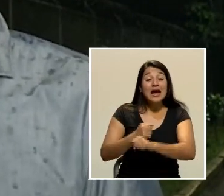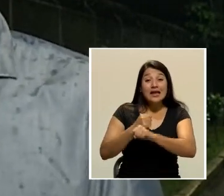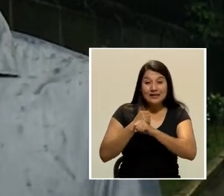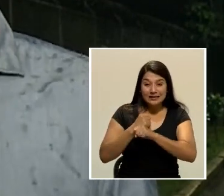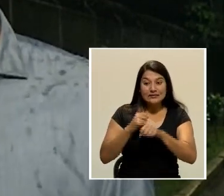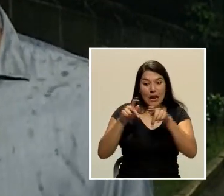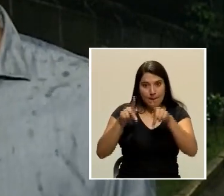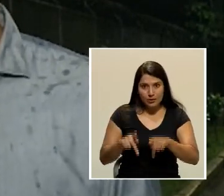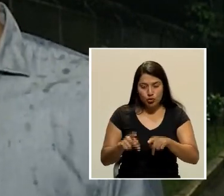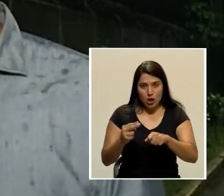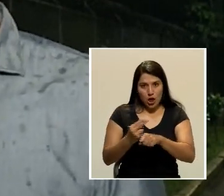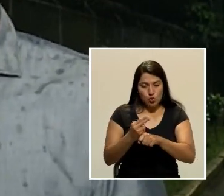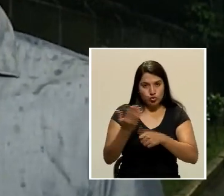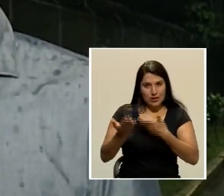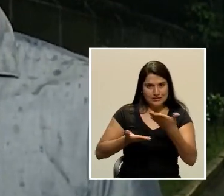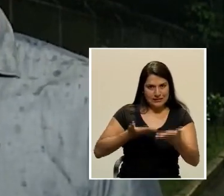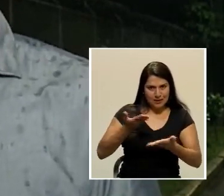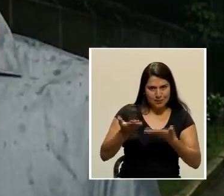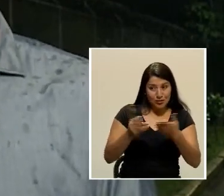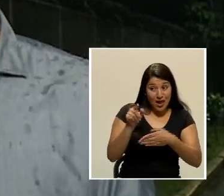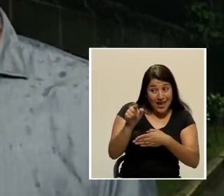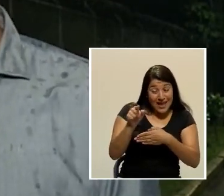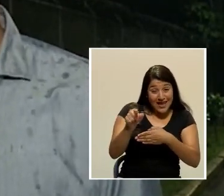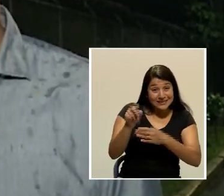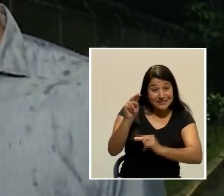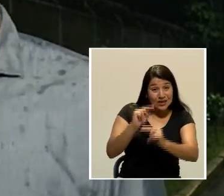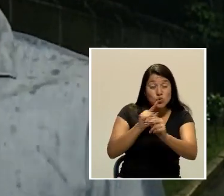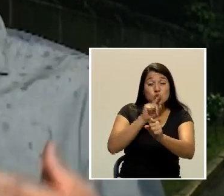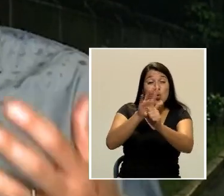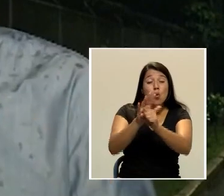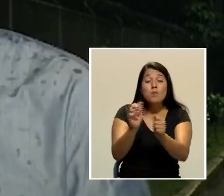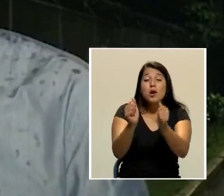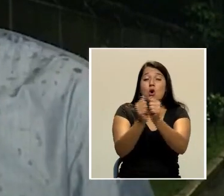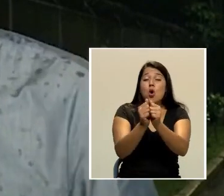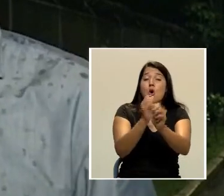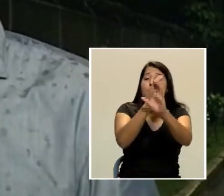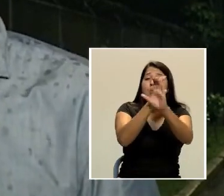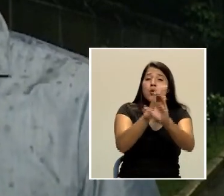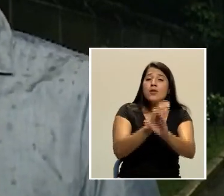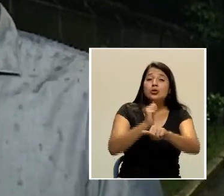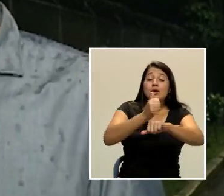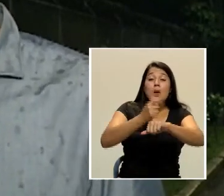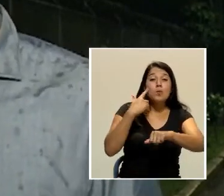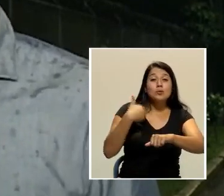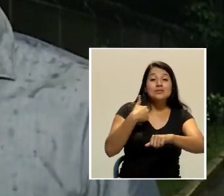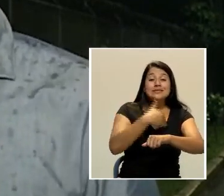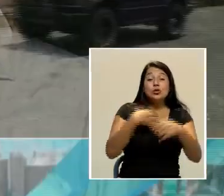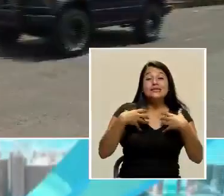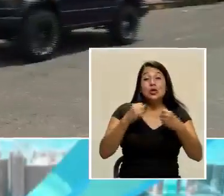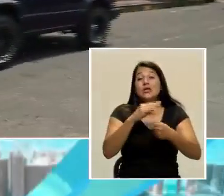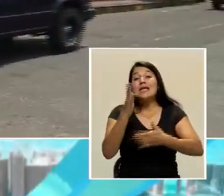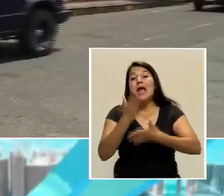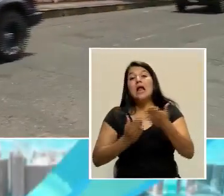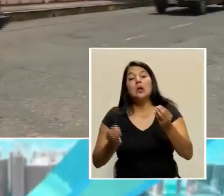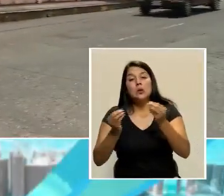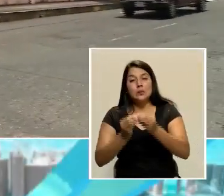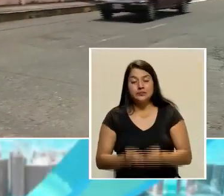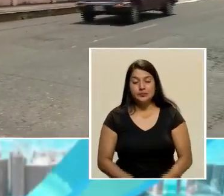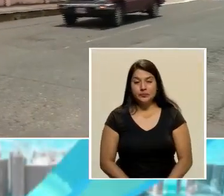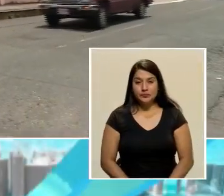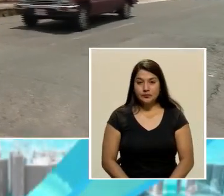más allá del protocolo que establece el Ministerio de Salud y se ajusta al protocolo que hemos construido con el comercio, le damos esa